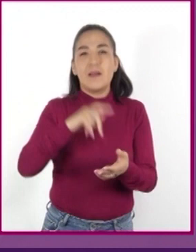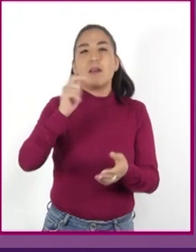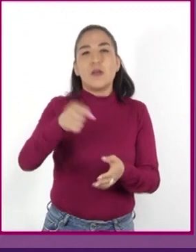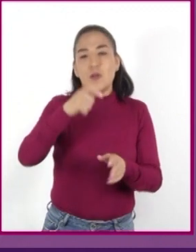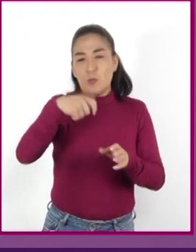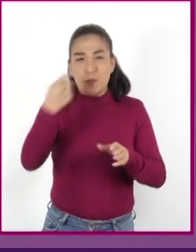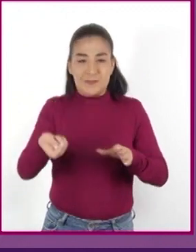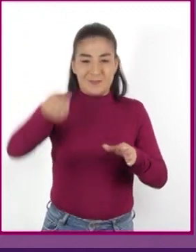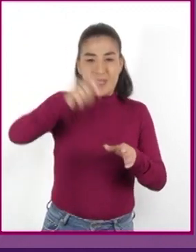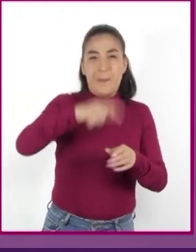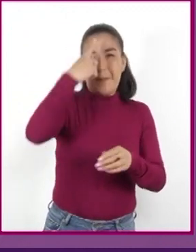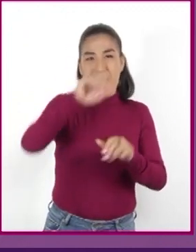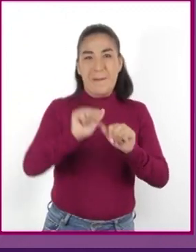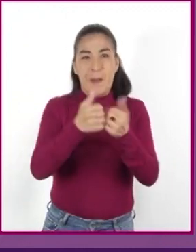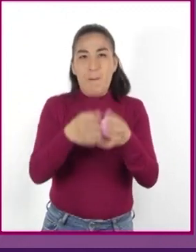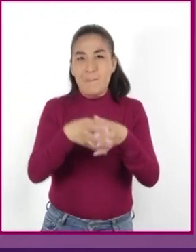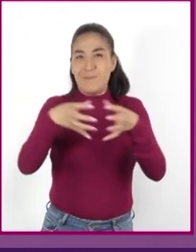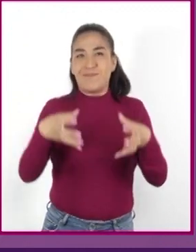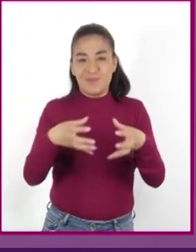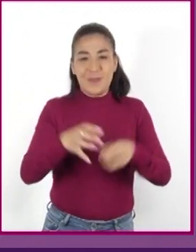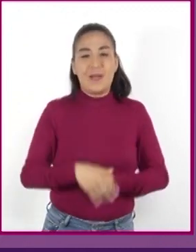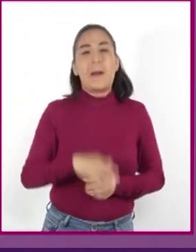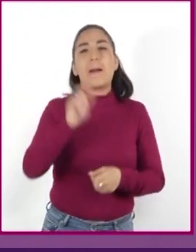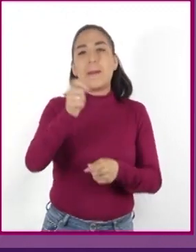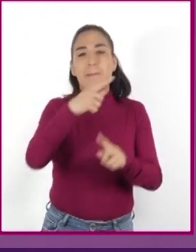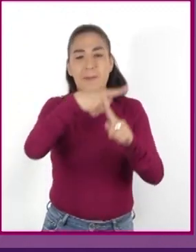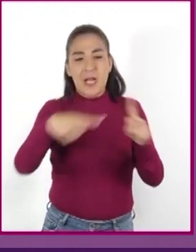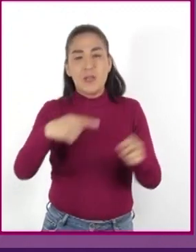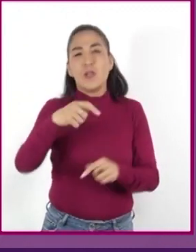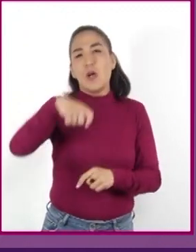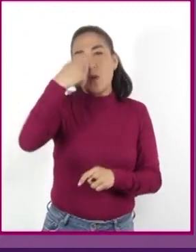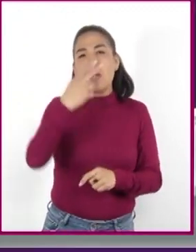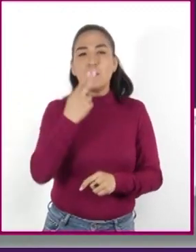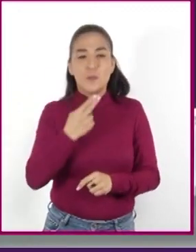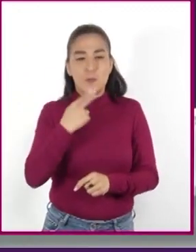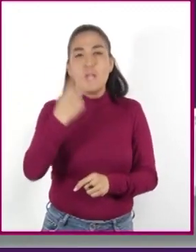levadura, media cucharada de azúcar y 2 cucharadas de aceite.